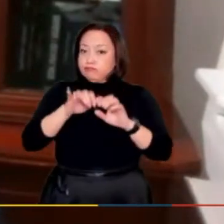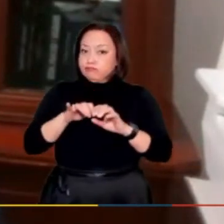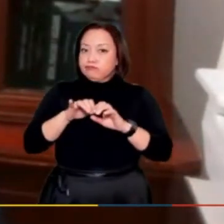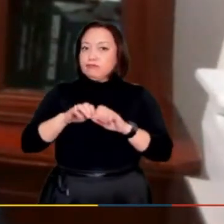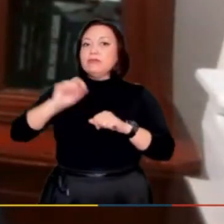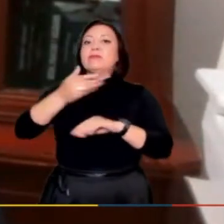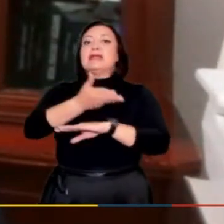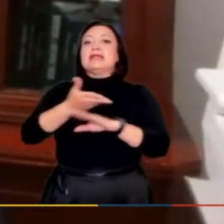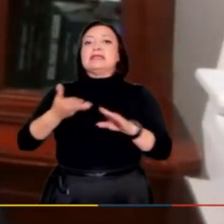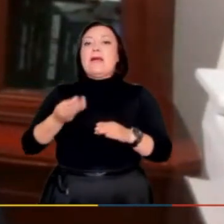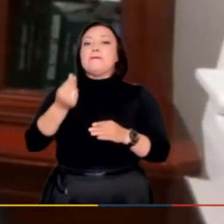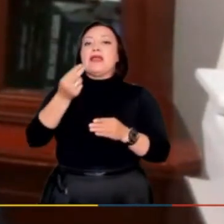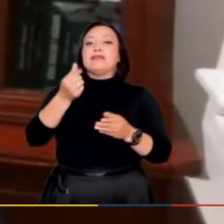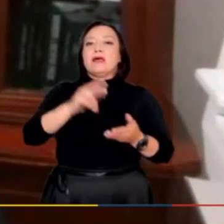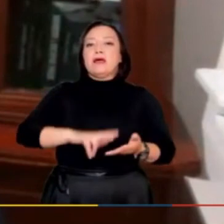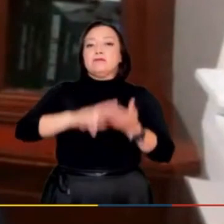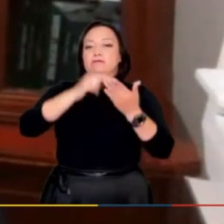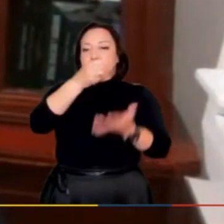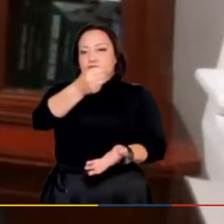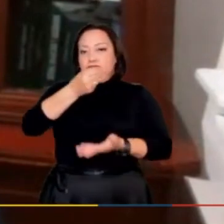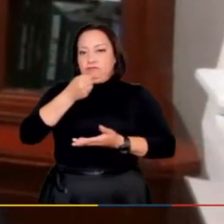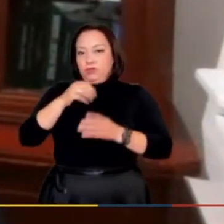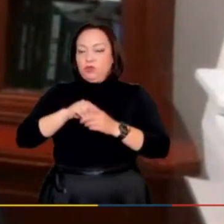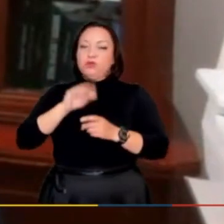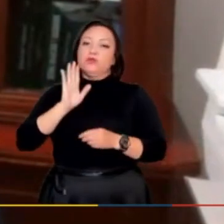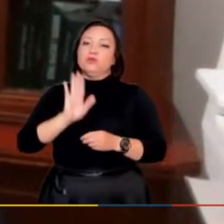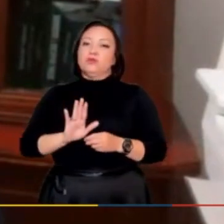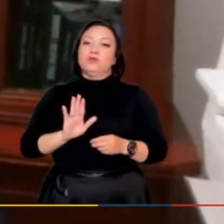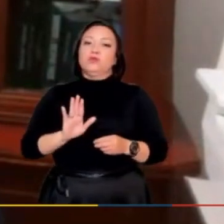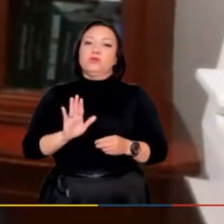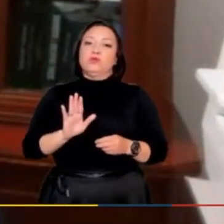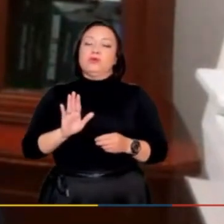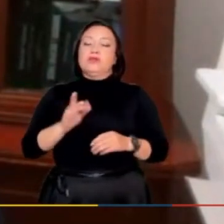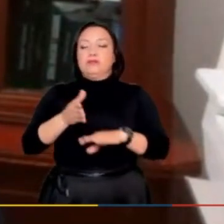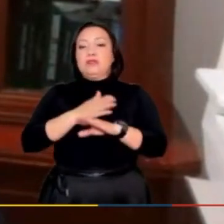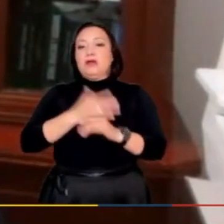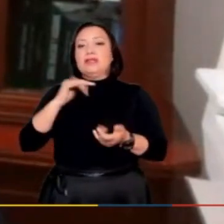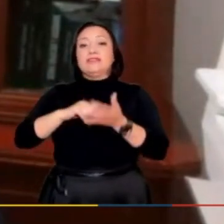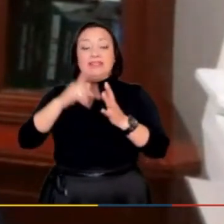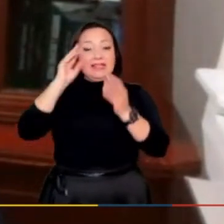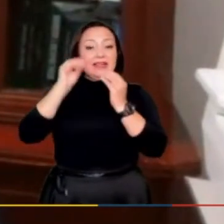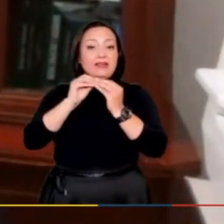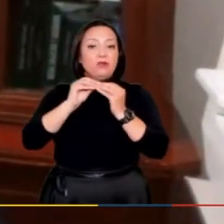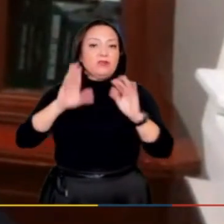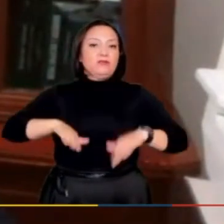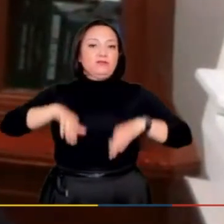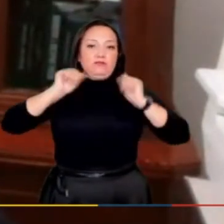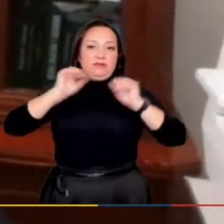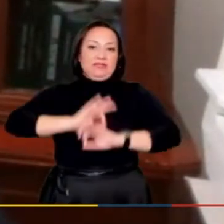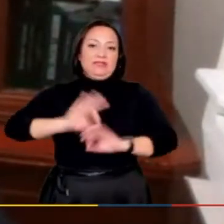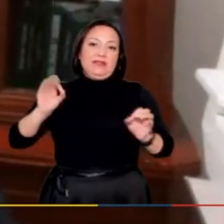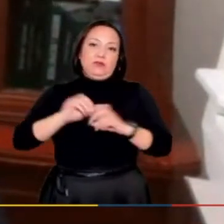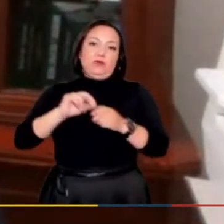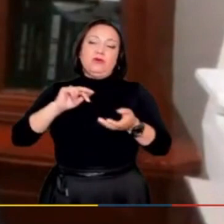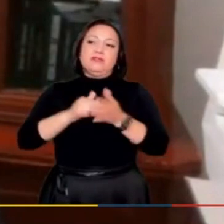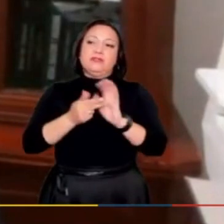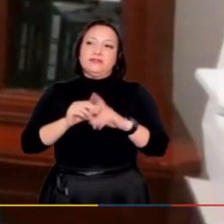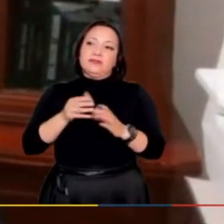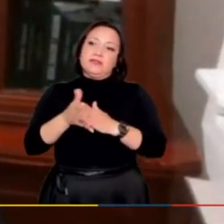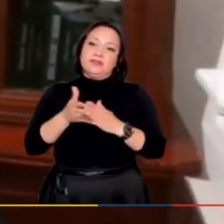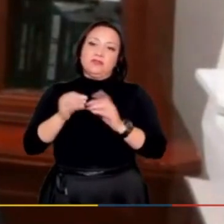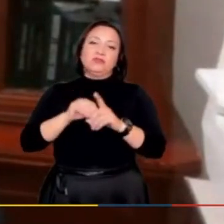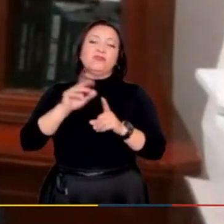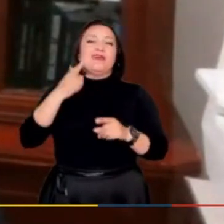reintegro de las sumas de dinero, estaba desistiendo de la negociación, por lo que se daba